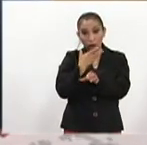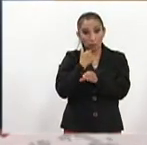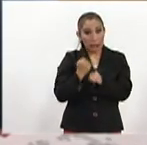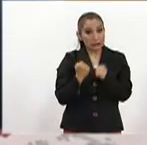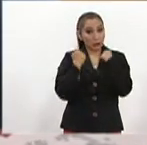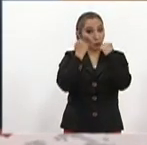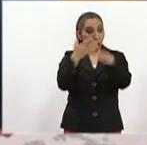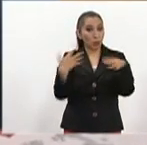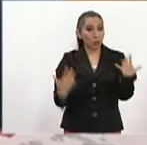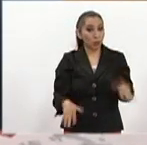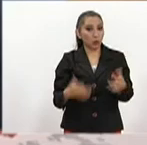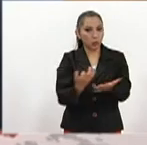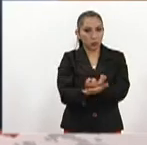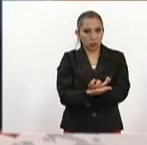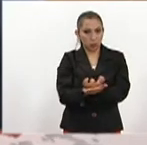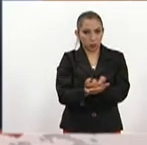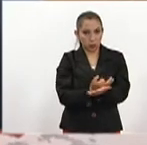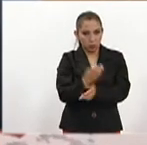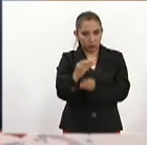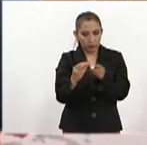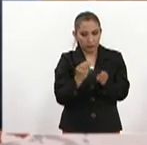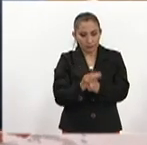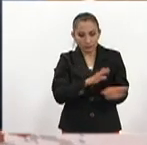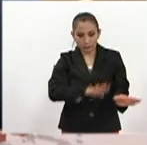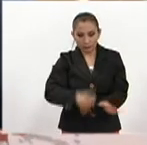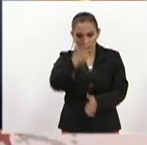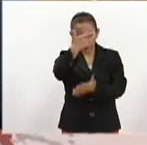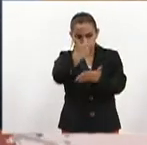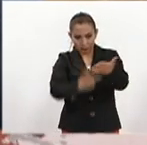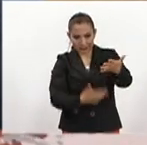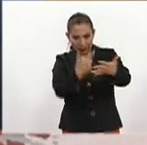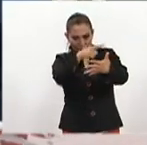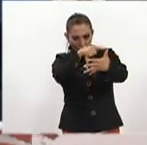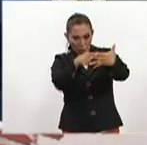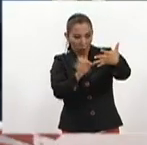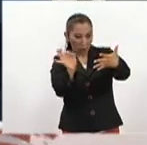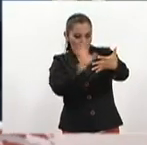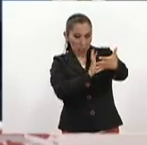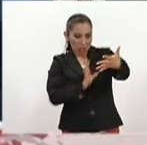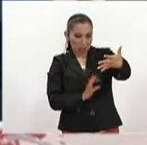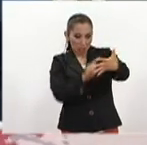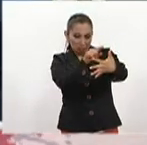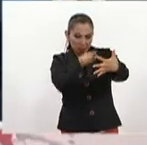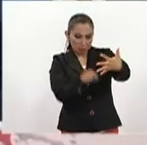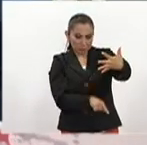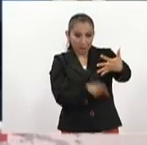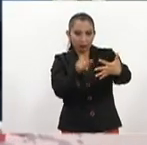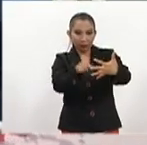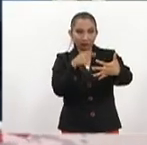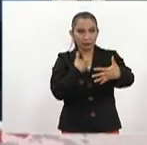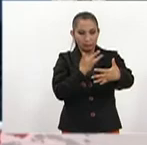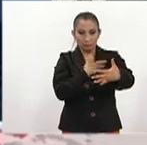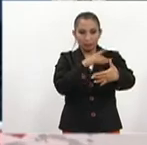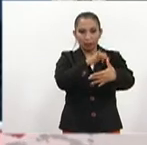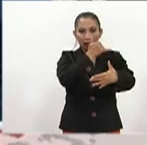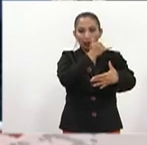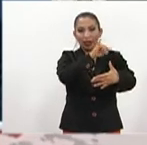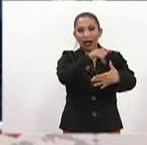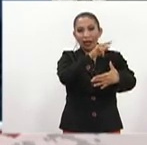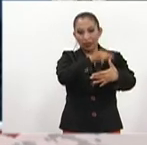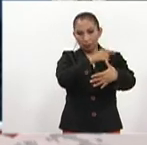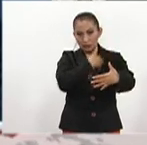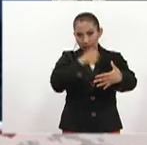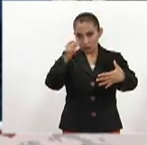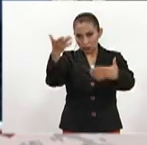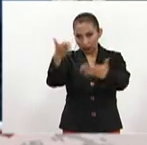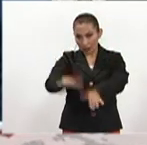poderosos en términos financieros a nivel global. De entre una lista de 5 posibles candidatos. La lista la componen Janet Yellen, actual